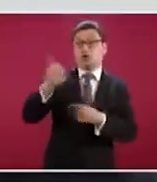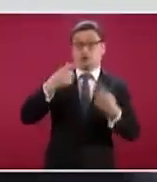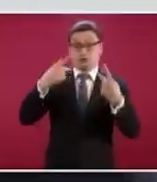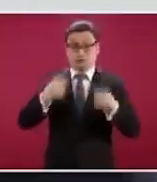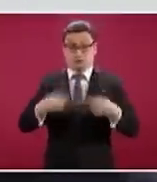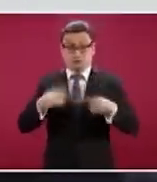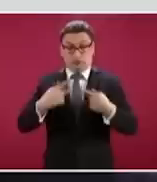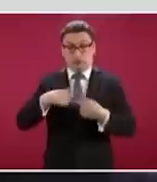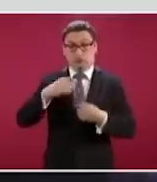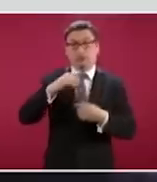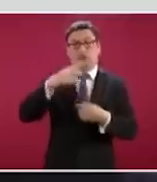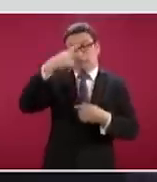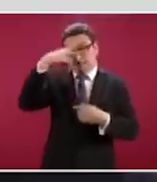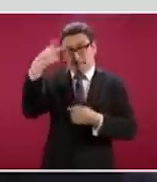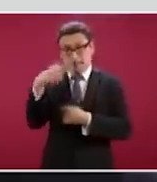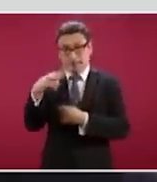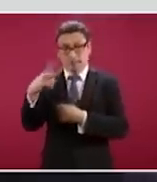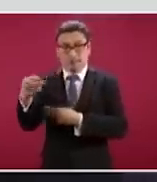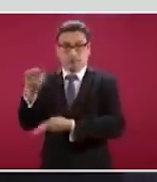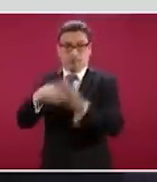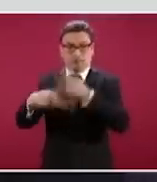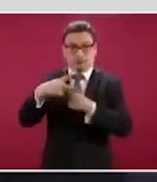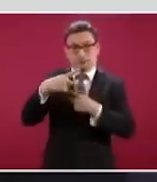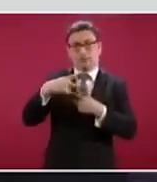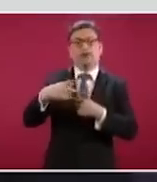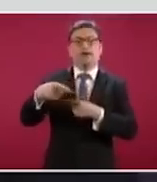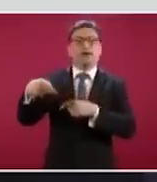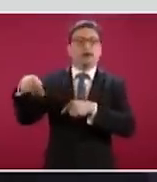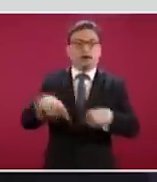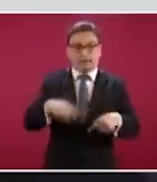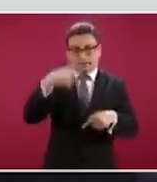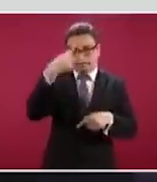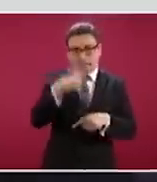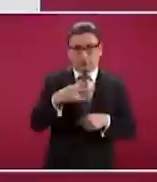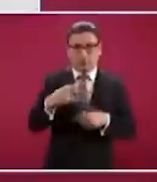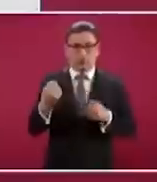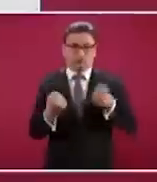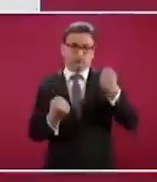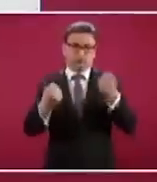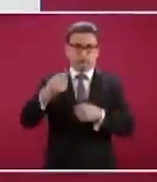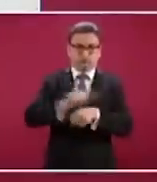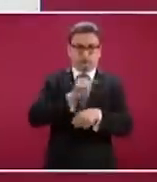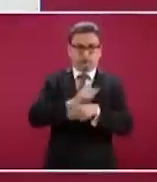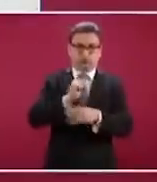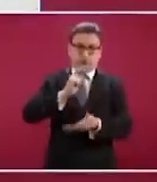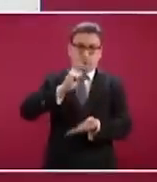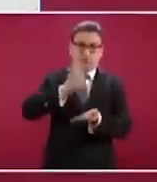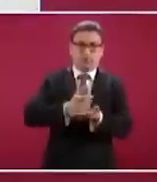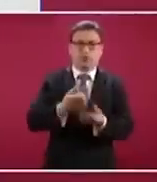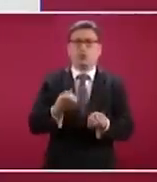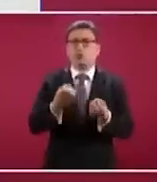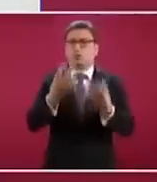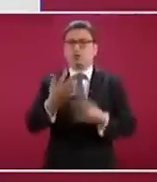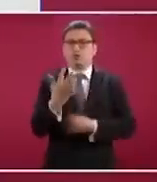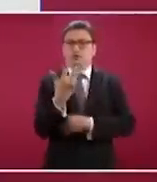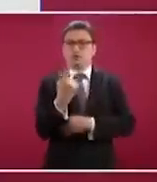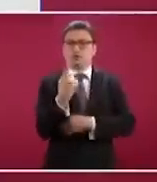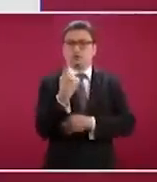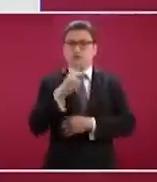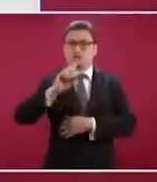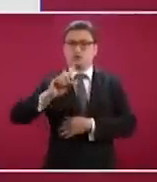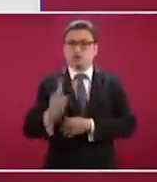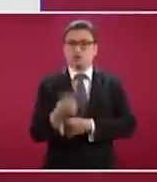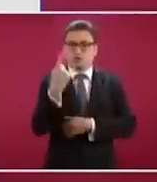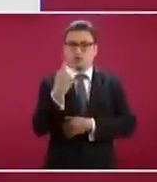o connacionales que ingresen al territorio nacional deberán pagar solamente $51